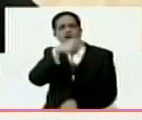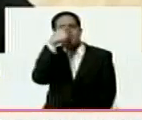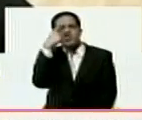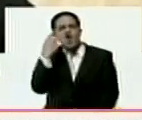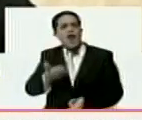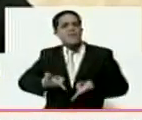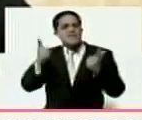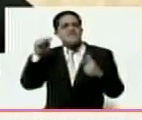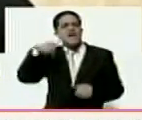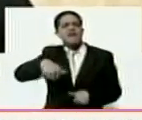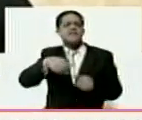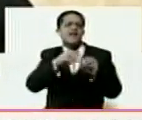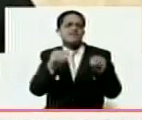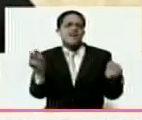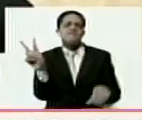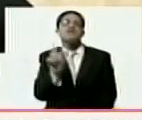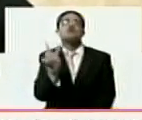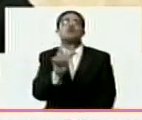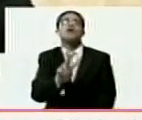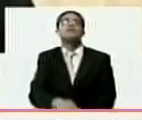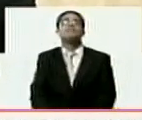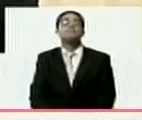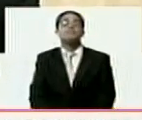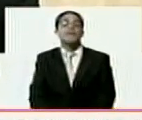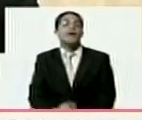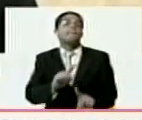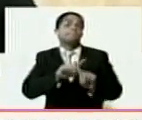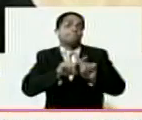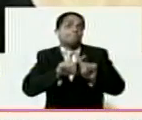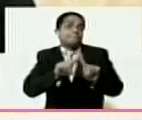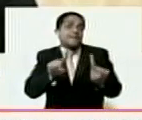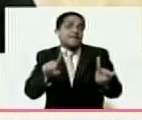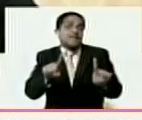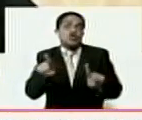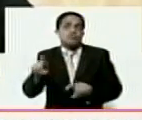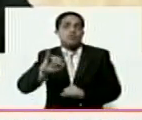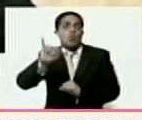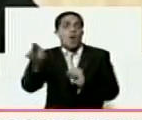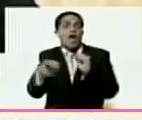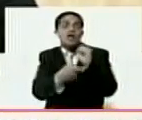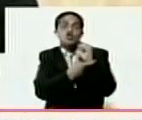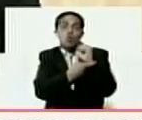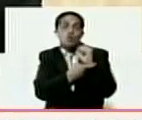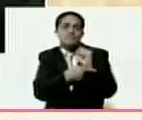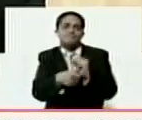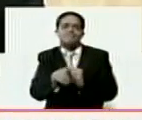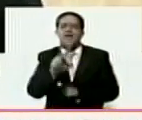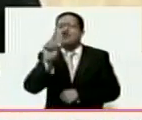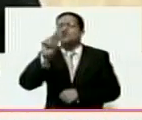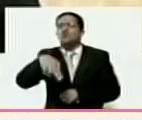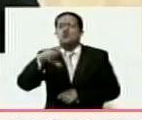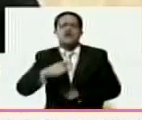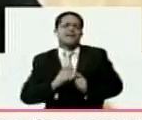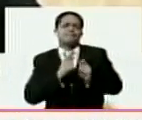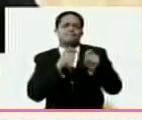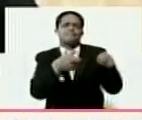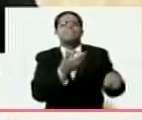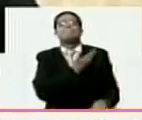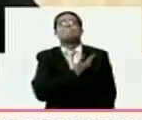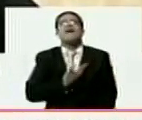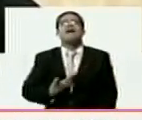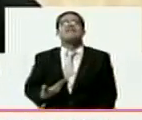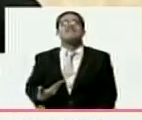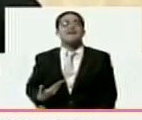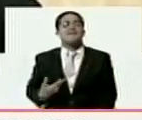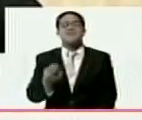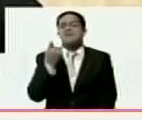territorio venezolano. Pero afortunadamente el señor Guaidó jamás será presidente de Venezuela, ni en sus